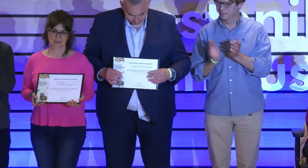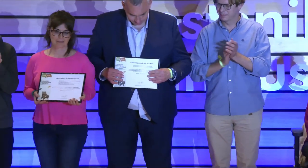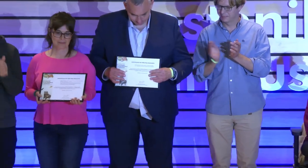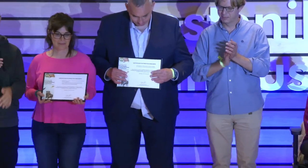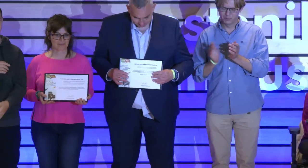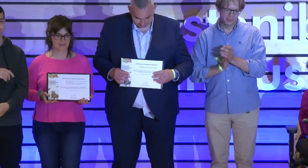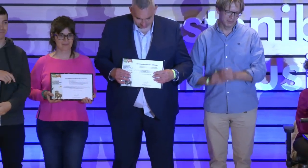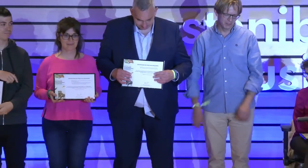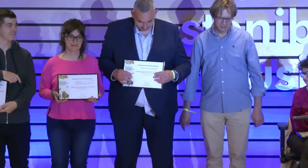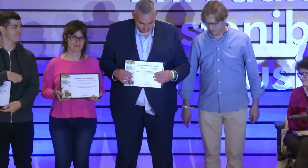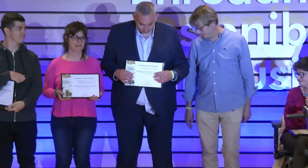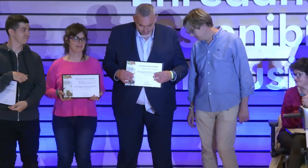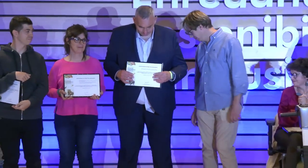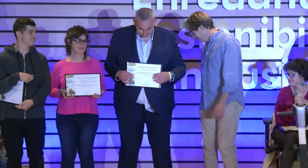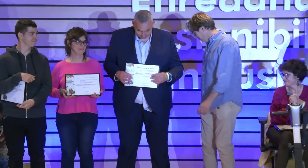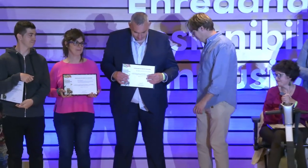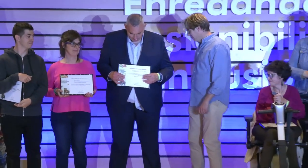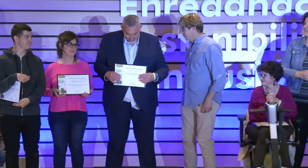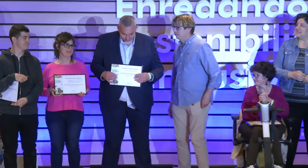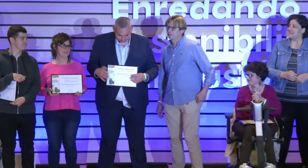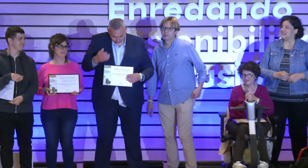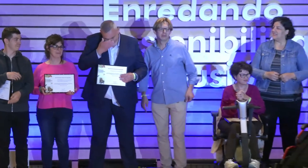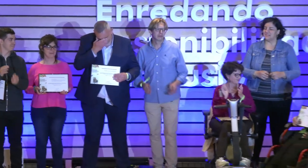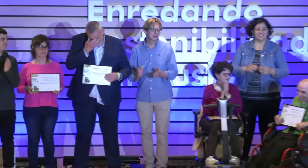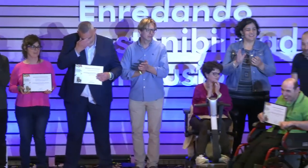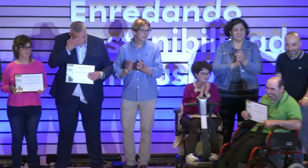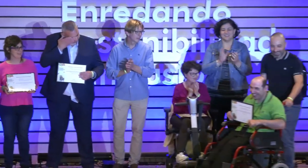Participación organizada del Movimiento Asociativo de Plena Inclusión Madrid.